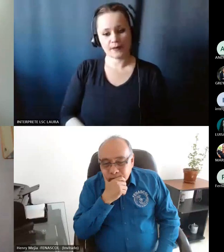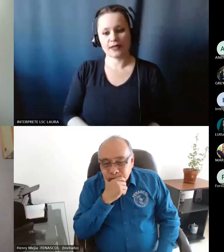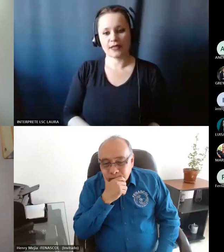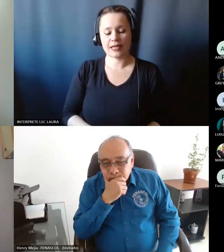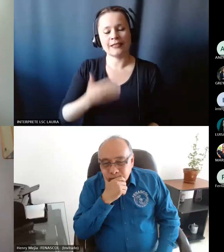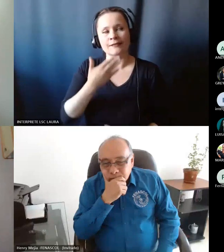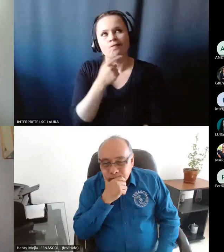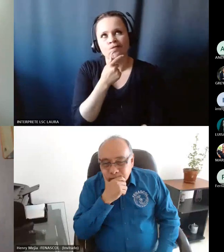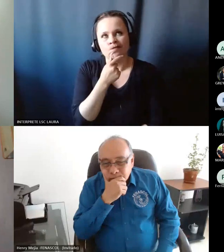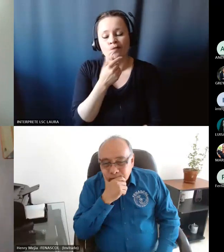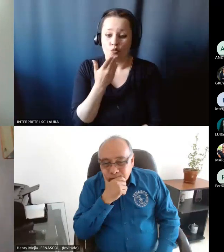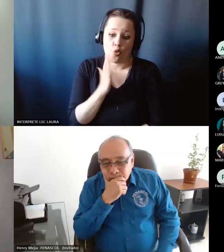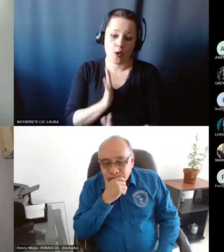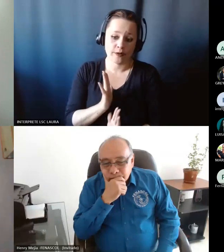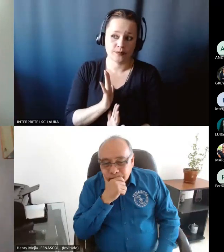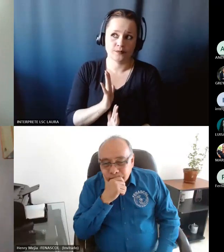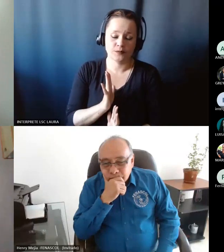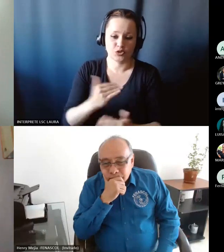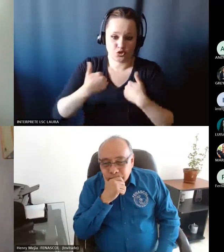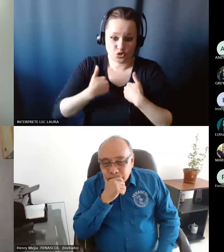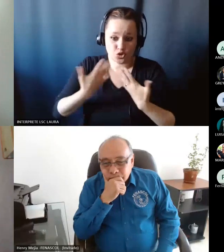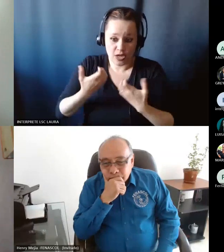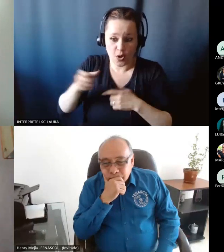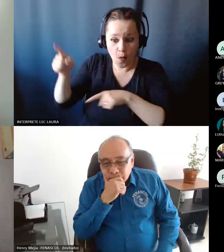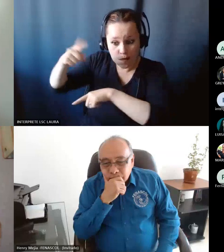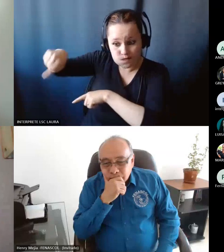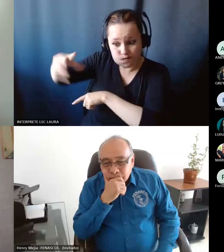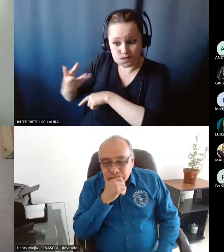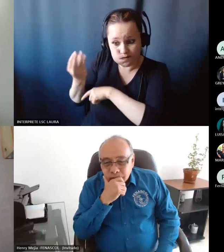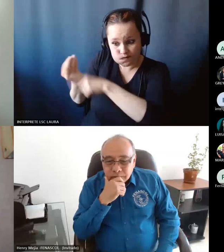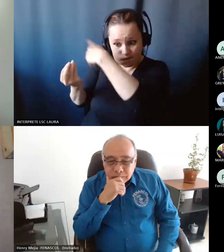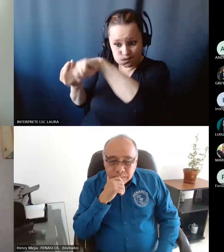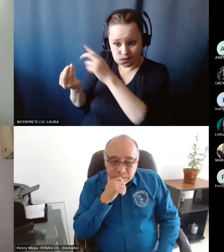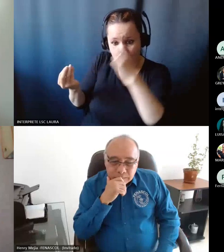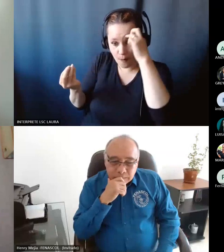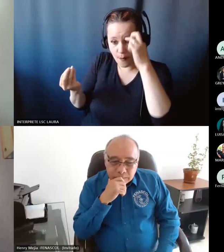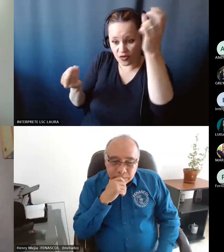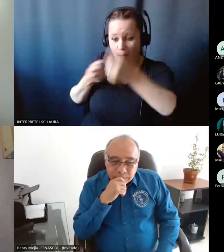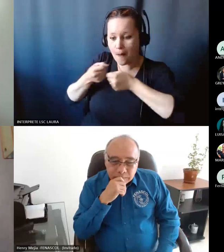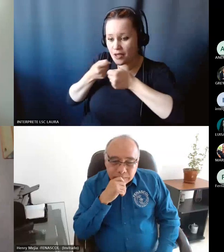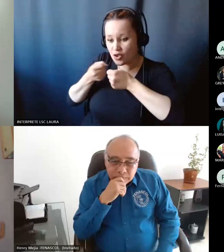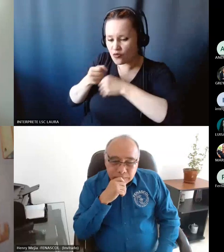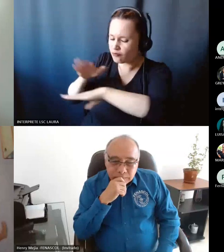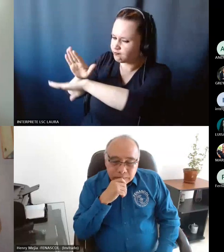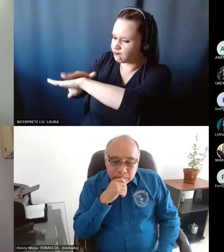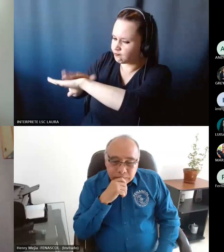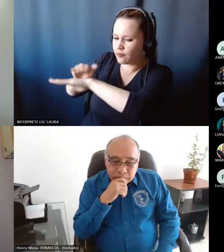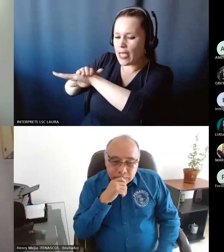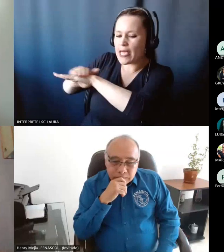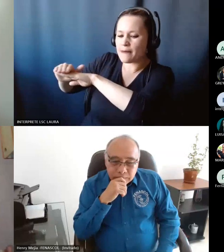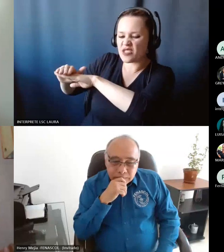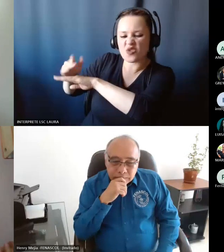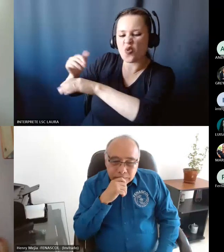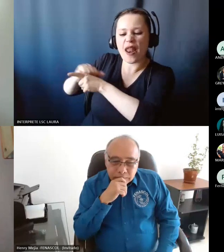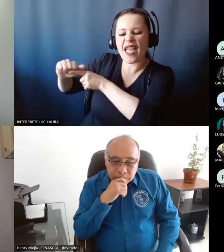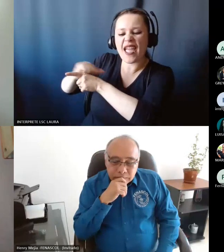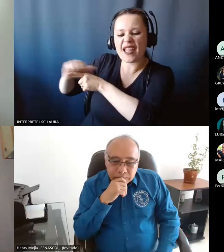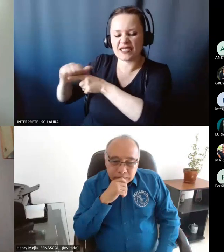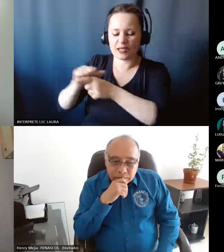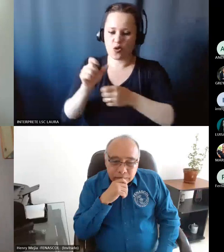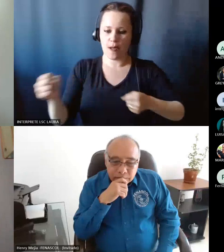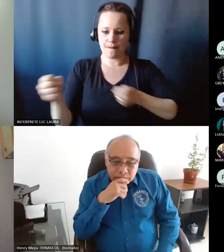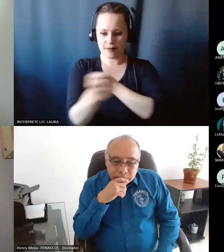Bueno yo les los quiero invitar primero es a un ejercicio de empatía cuando yo creé la mesa de inclusión